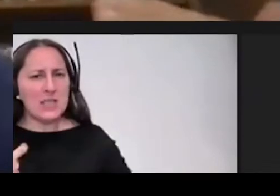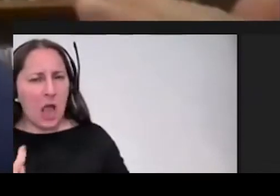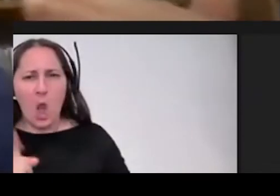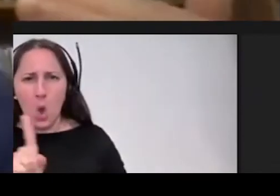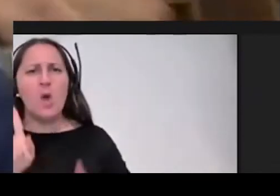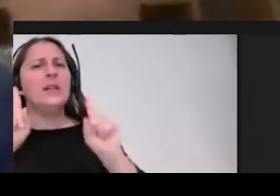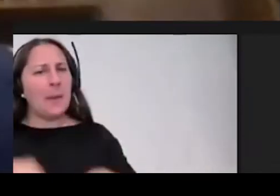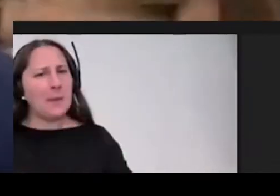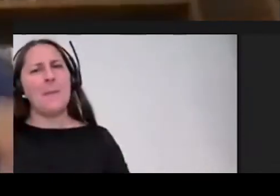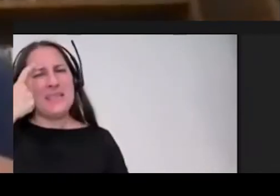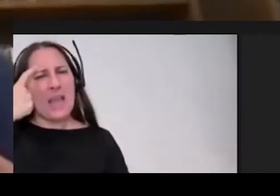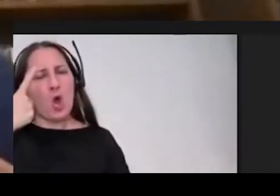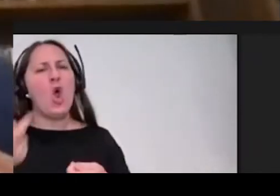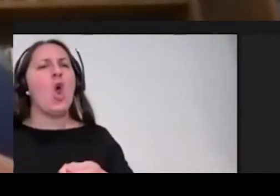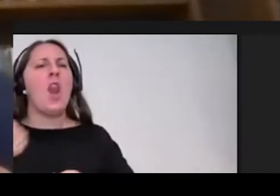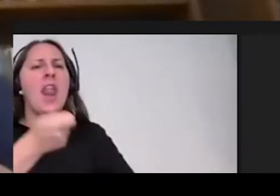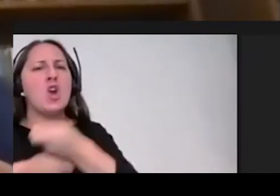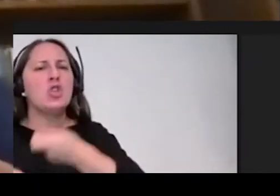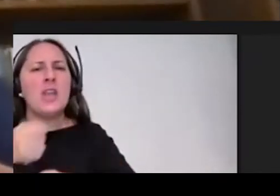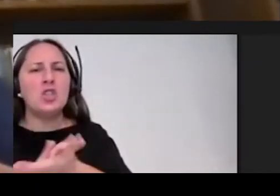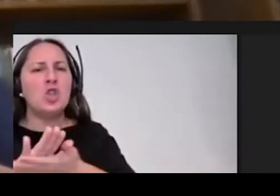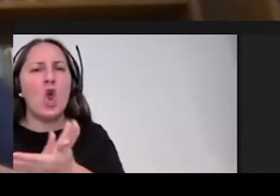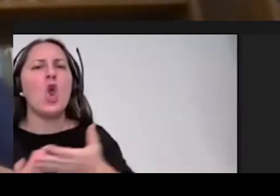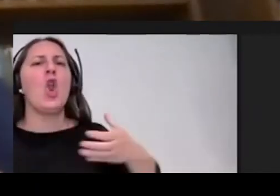negociación colectiva, o sea, la estructura